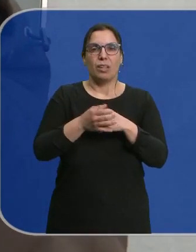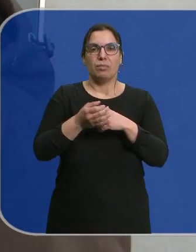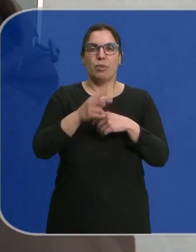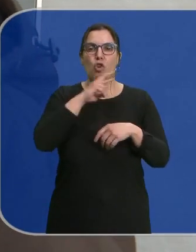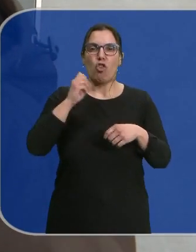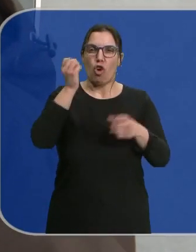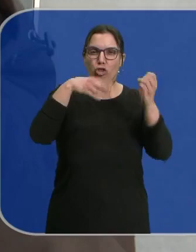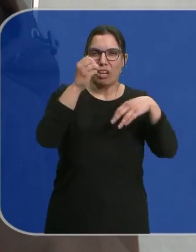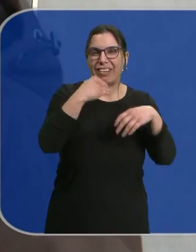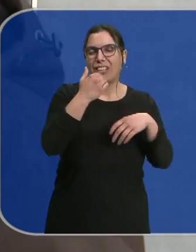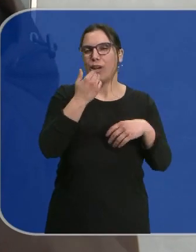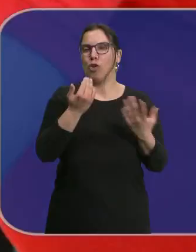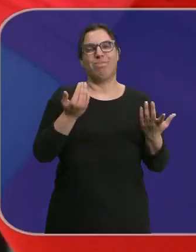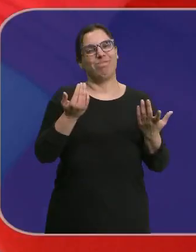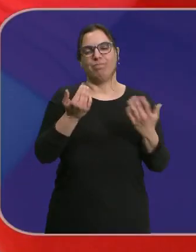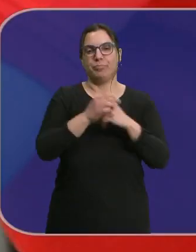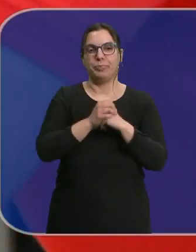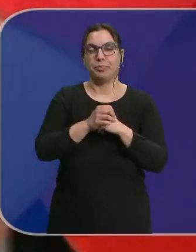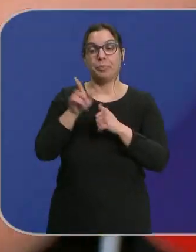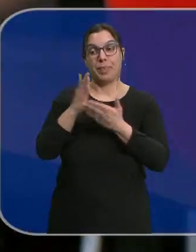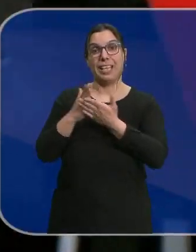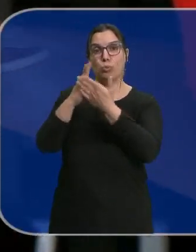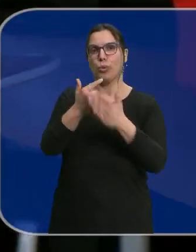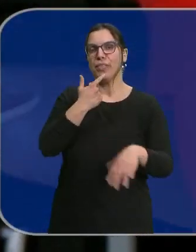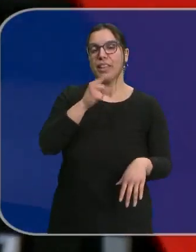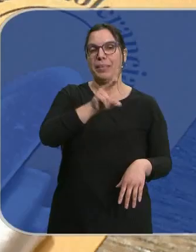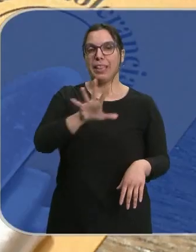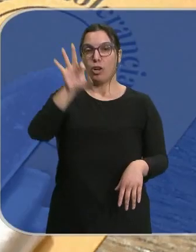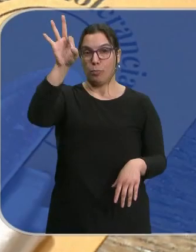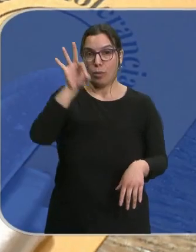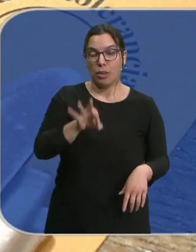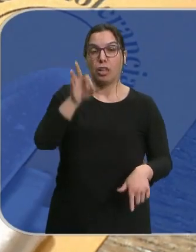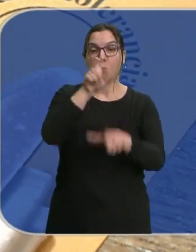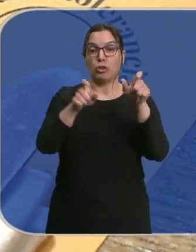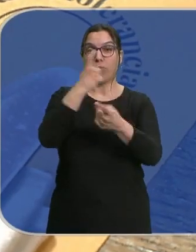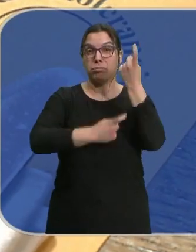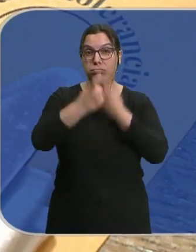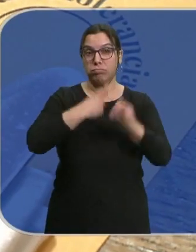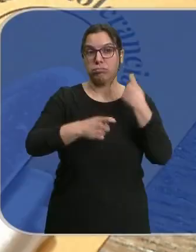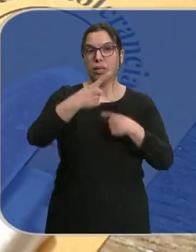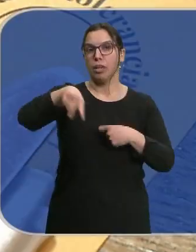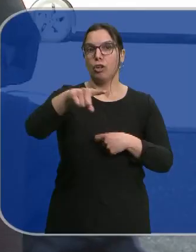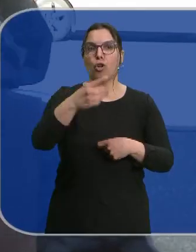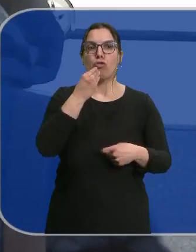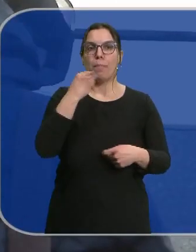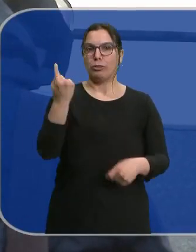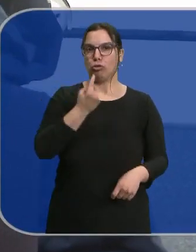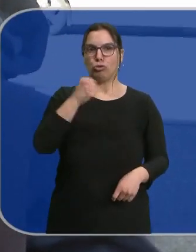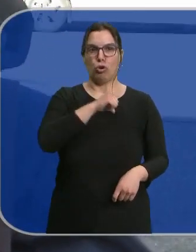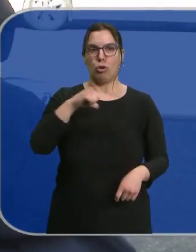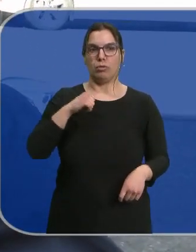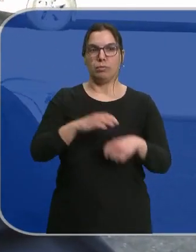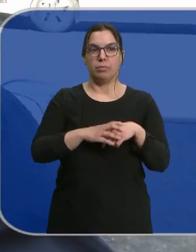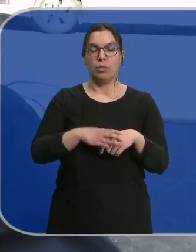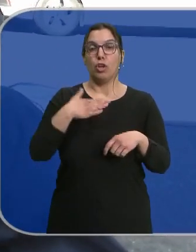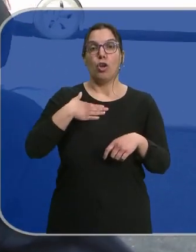conservante o algo que no me agrada. Este estudio revela que el 25% de los encuestados come solo. Yo tengo que comer